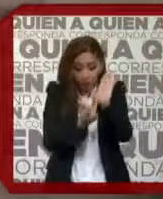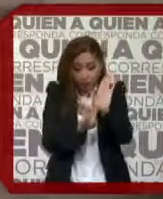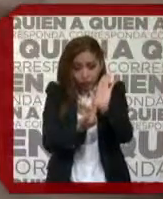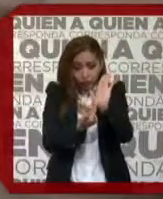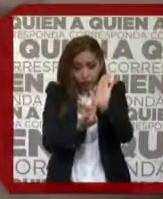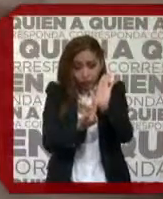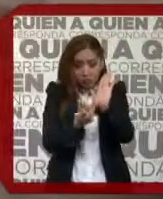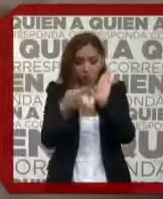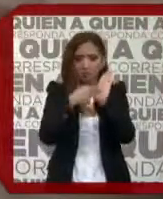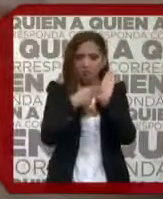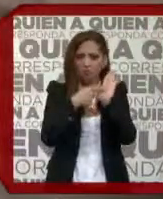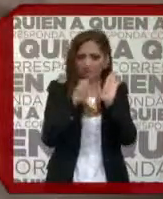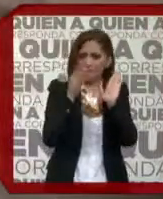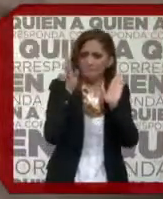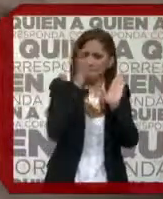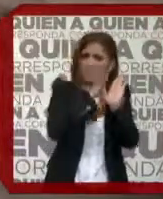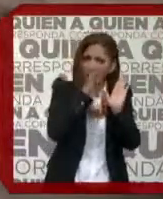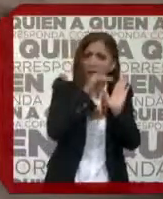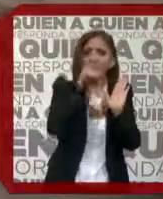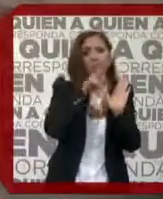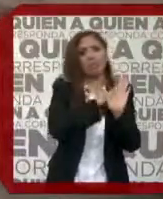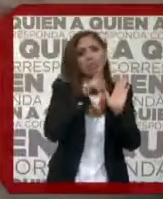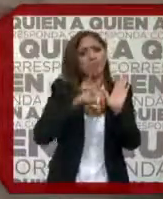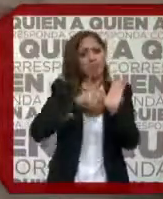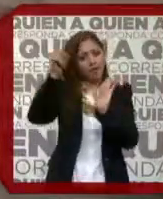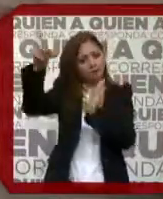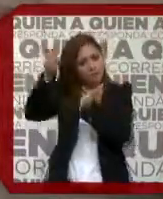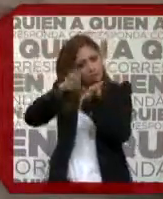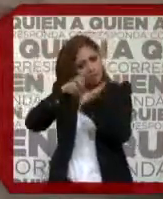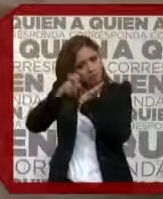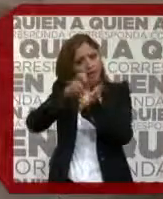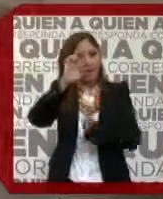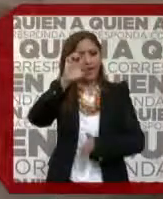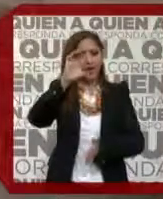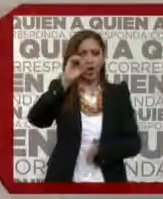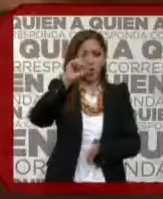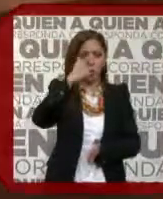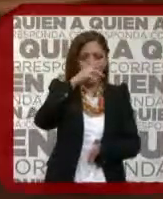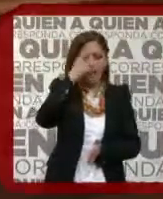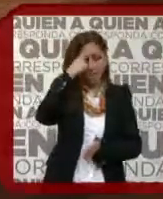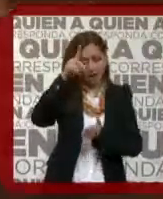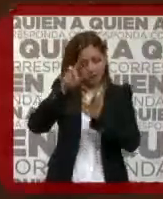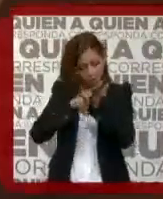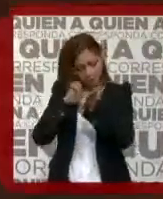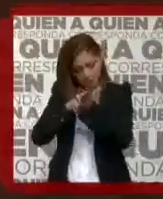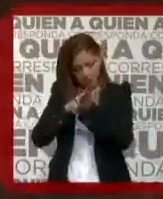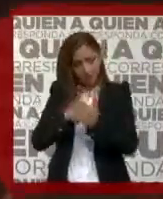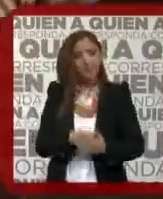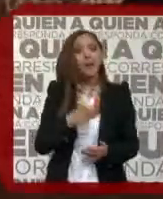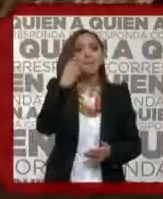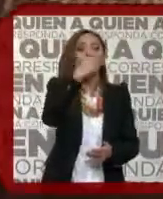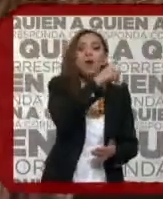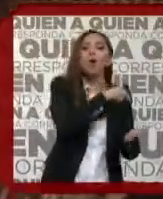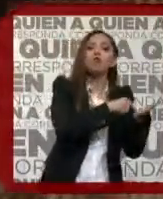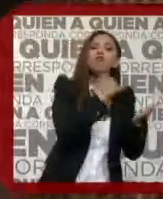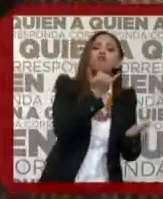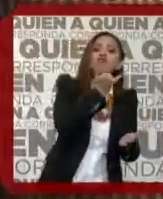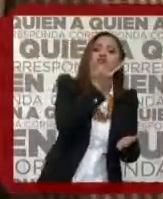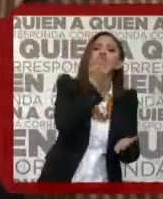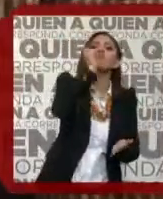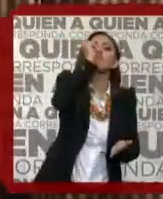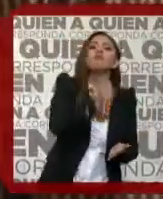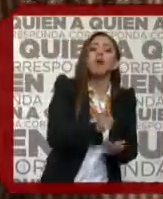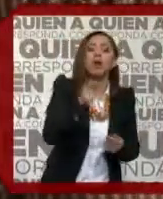pues que estaba mal, que tenía que ir al edificio de ecología para cambiarlo y todo. El error radica en que le notificaron que su fecha